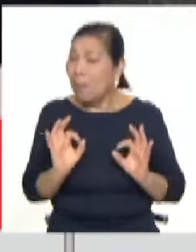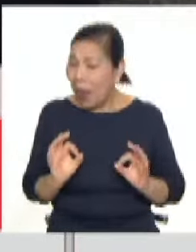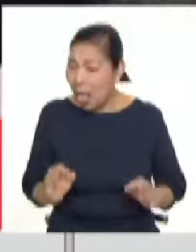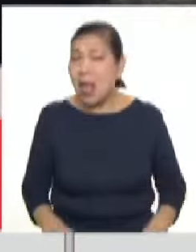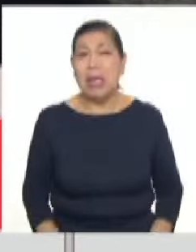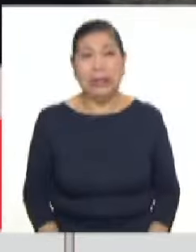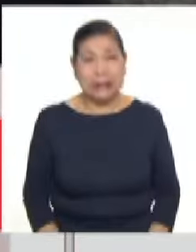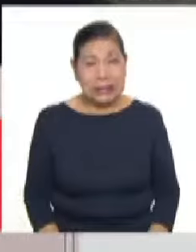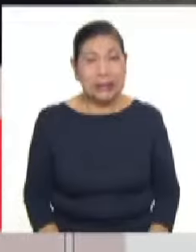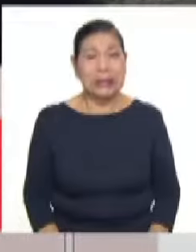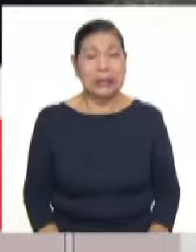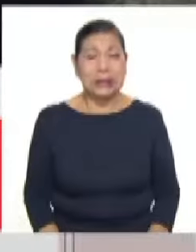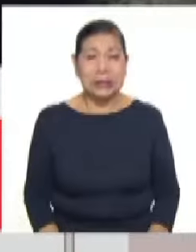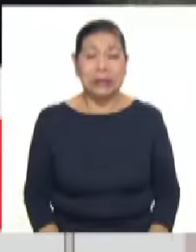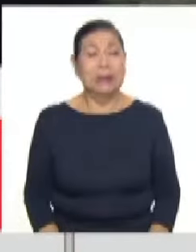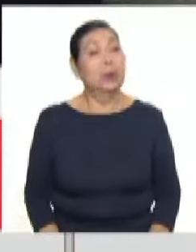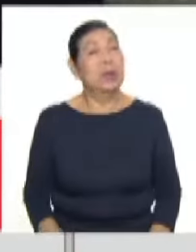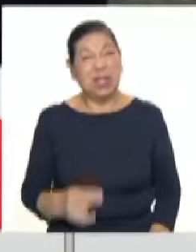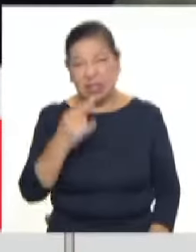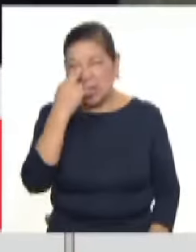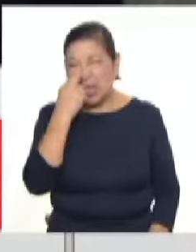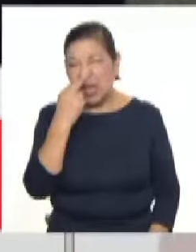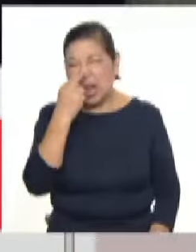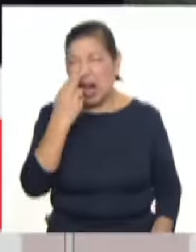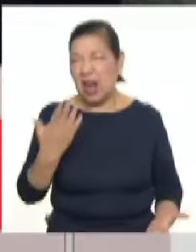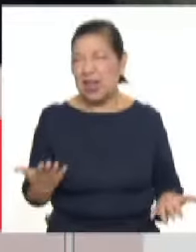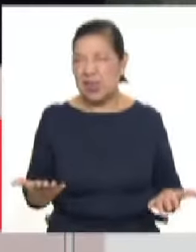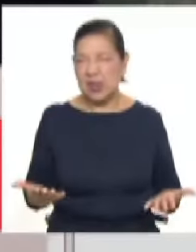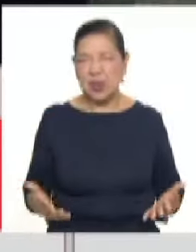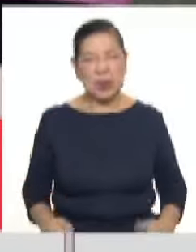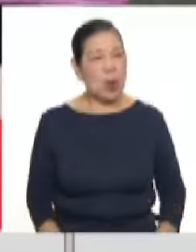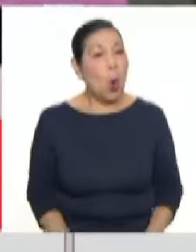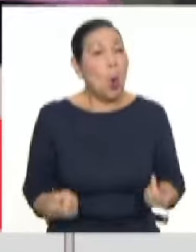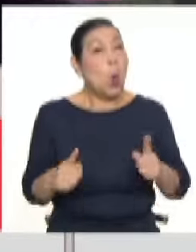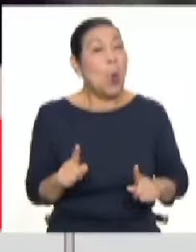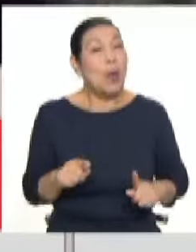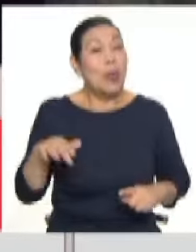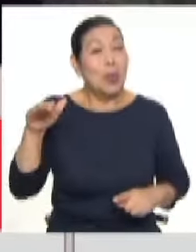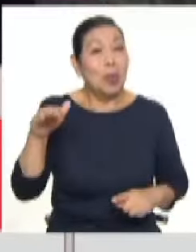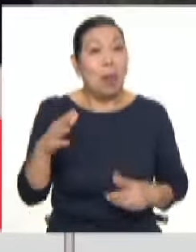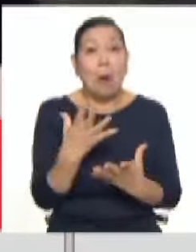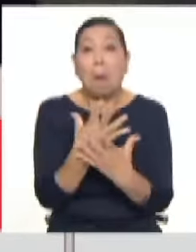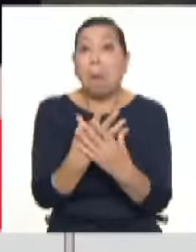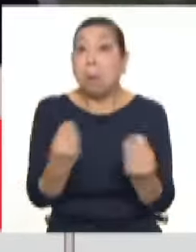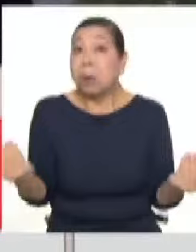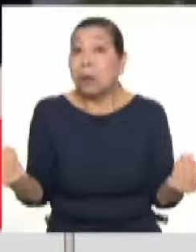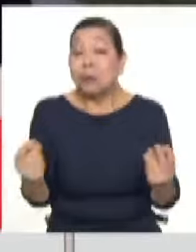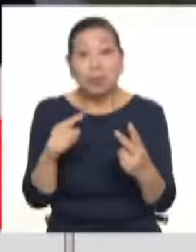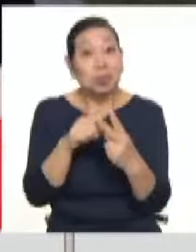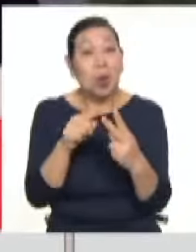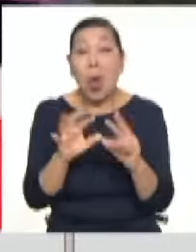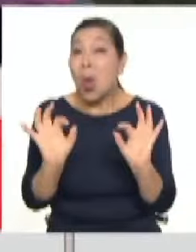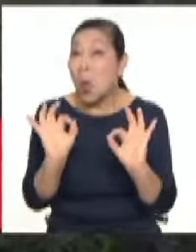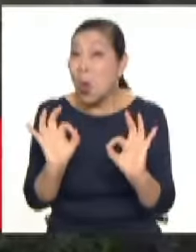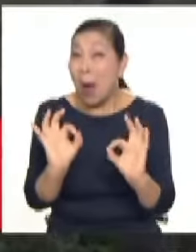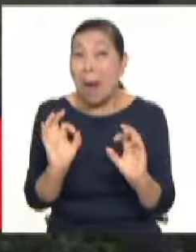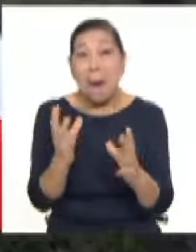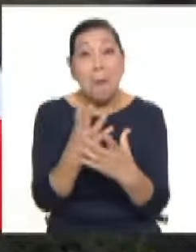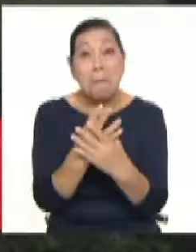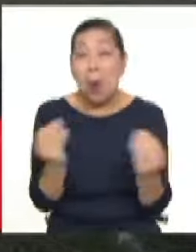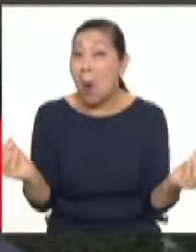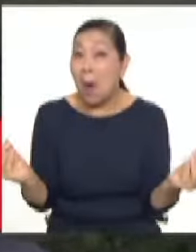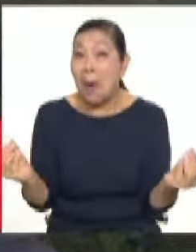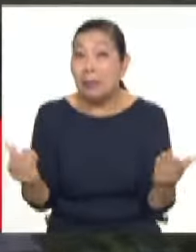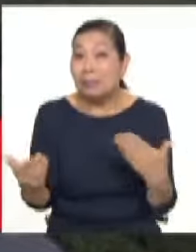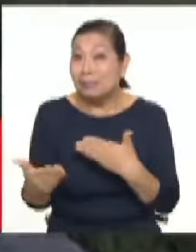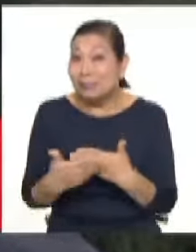peligro. Es verdaderamente extraño, ¿no? Que justamente cuando la menor desaparece, estas dos personas,